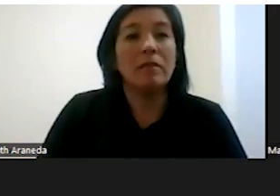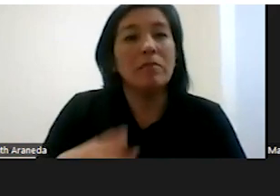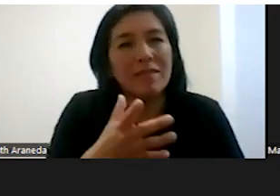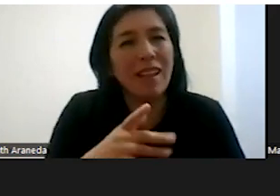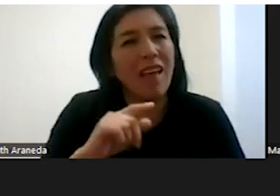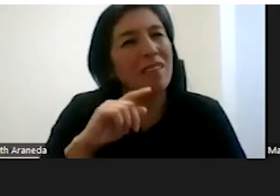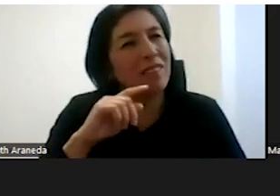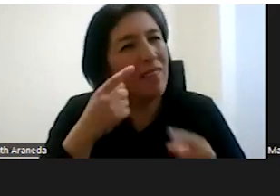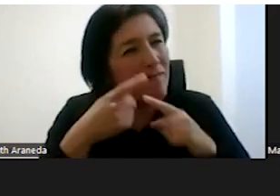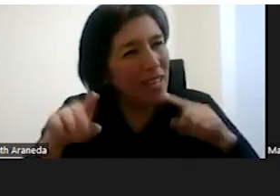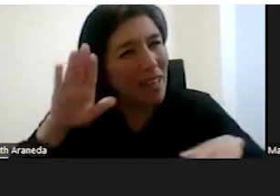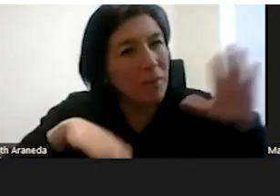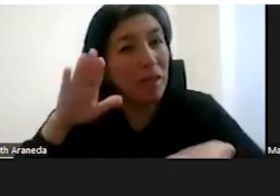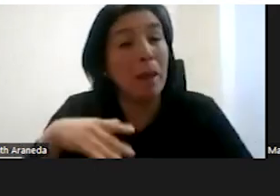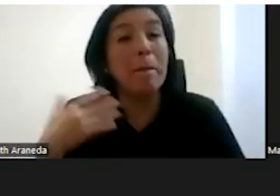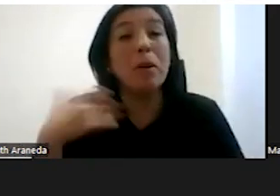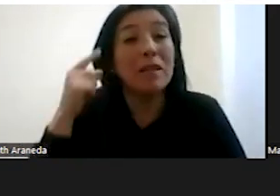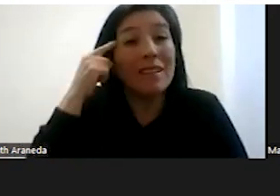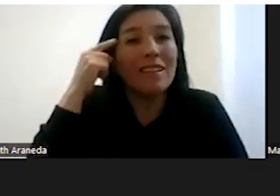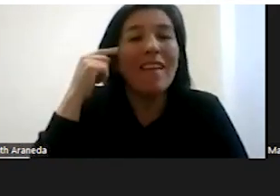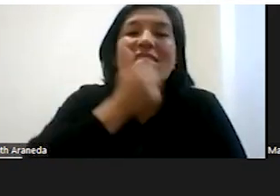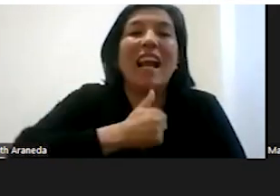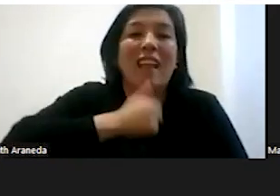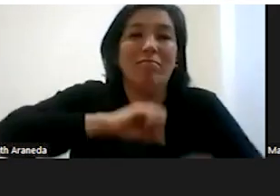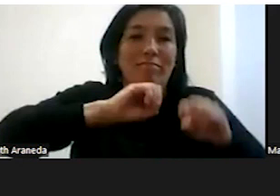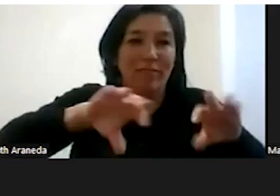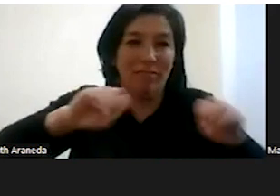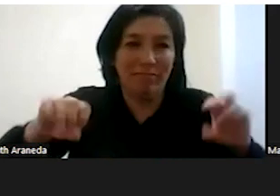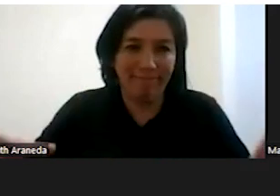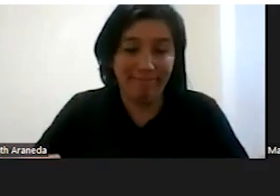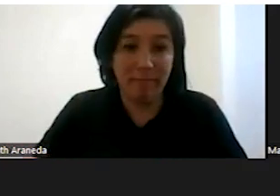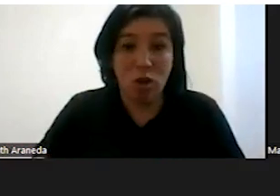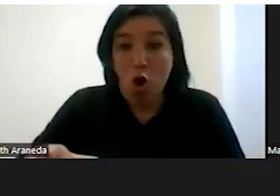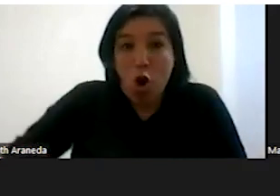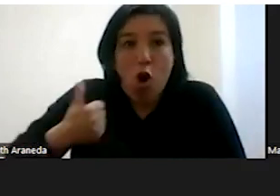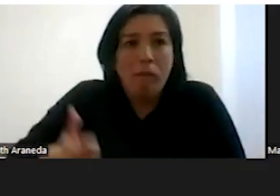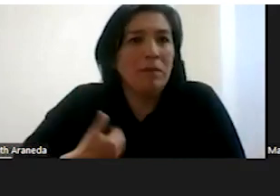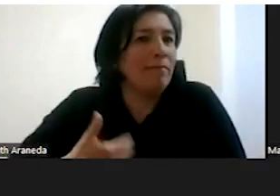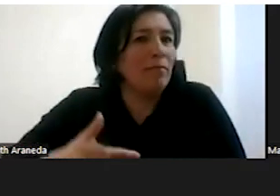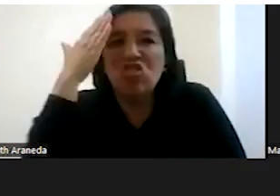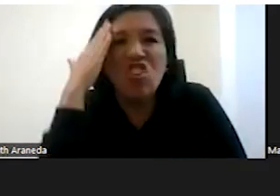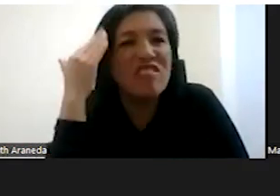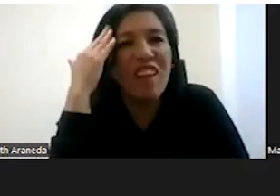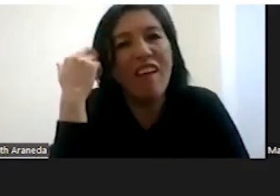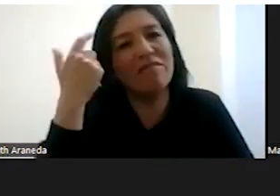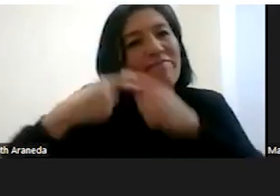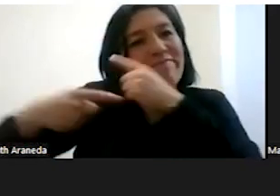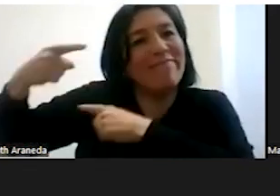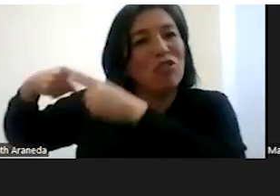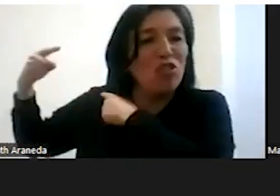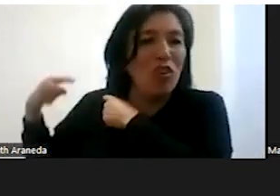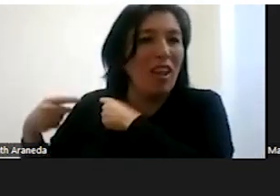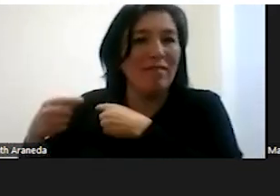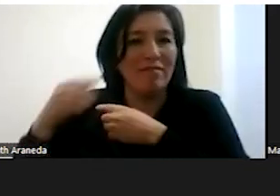tema, pero la educación para mí es lo más crítico. Nuestros jóvenes no tienen idea de nuestro patrimonio. Todo lo que estamos hablando